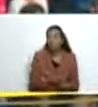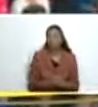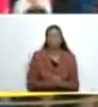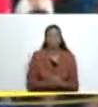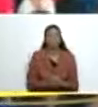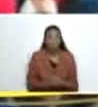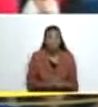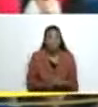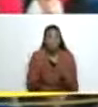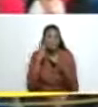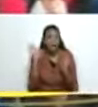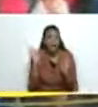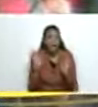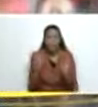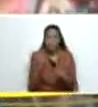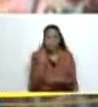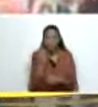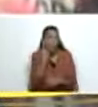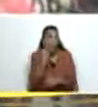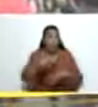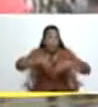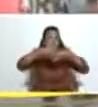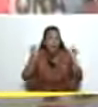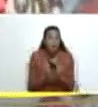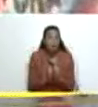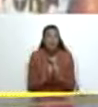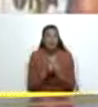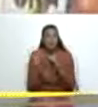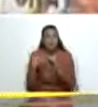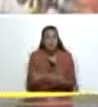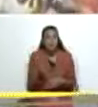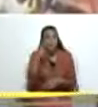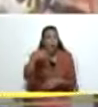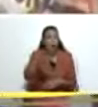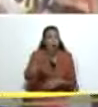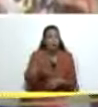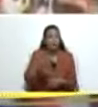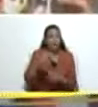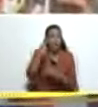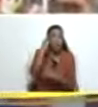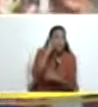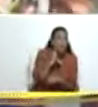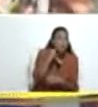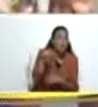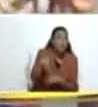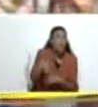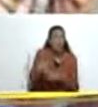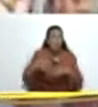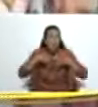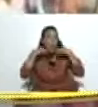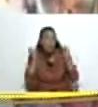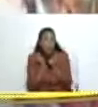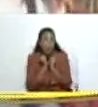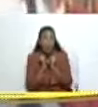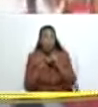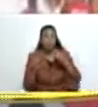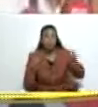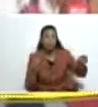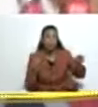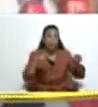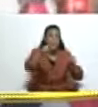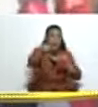22 y 23, que no solo fue esta batalla, fue la batalla por allá en el estado Bolívar, allá estuvo Aristóbulo y Elixa